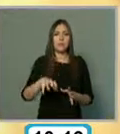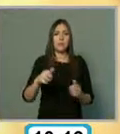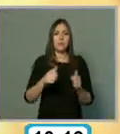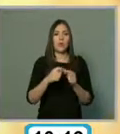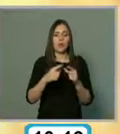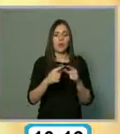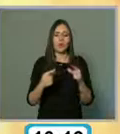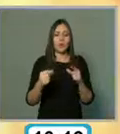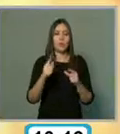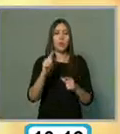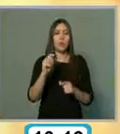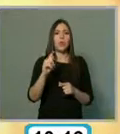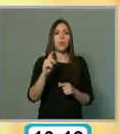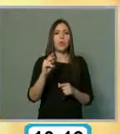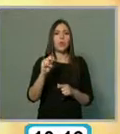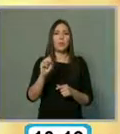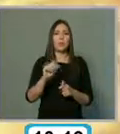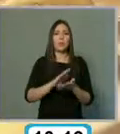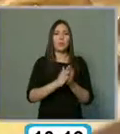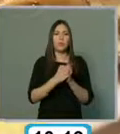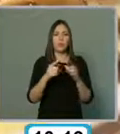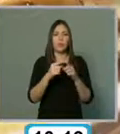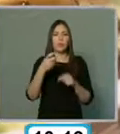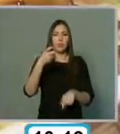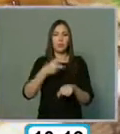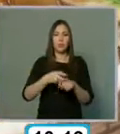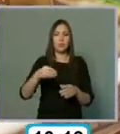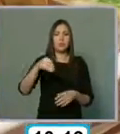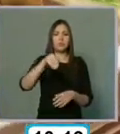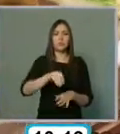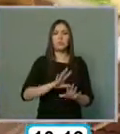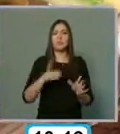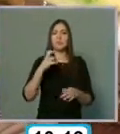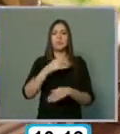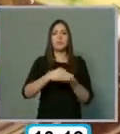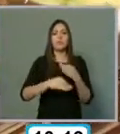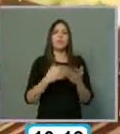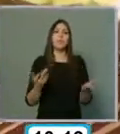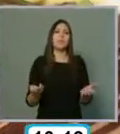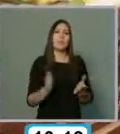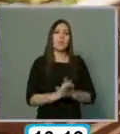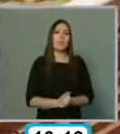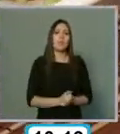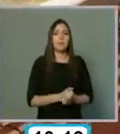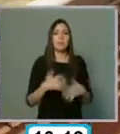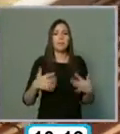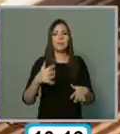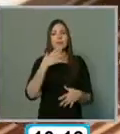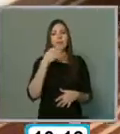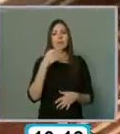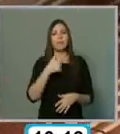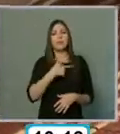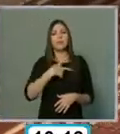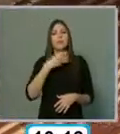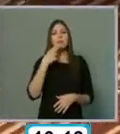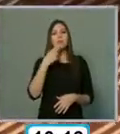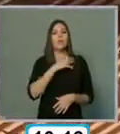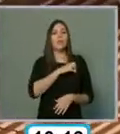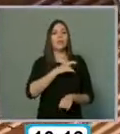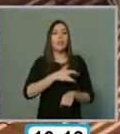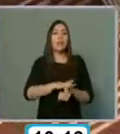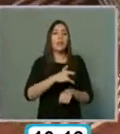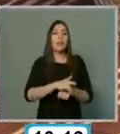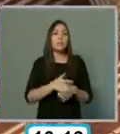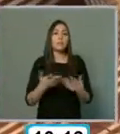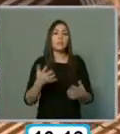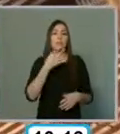necesitar totopos. Totopos, que no puede faltar. Ahí está. Y ya nada más. No, hombre, Ay, Lore. Dios mío, no. Yo que Mira. soy fan del queso. Dios mío. Yo no, pero